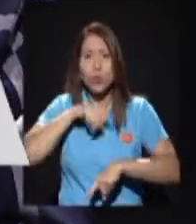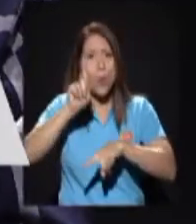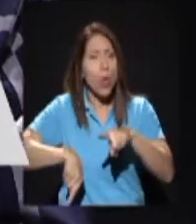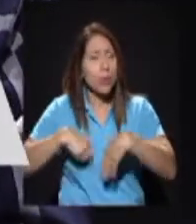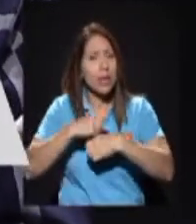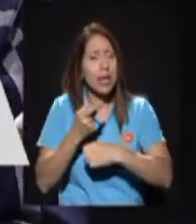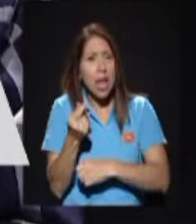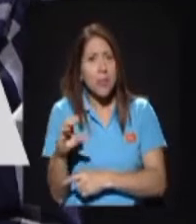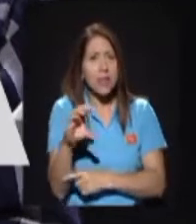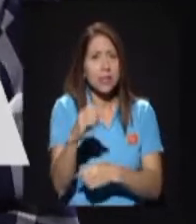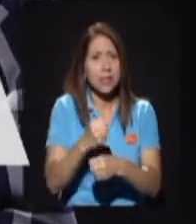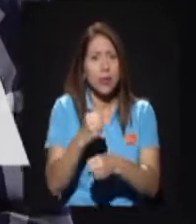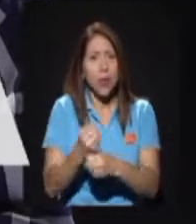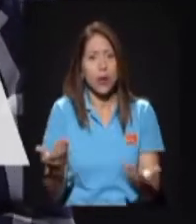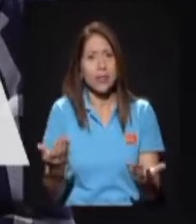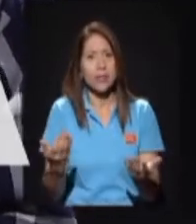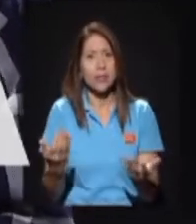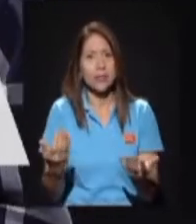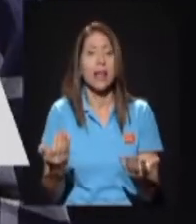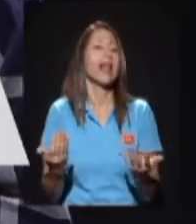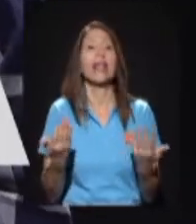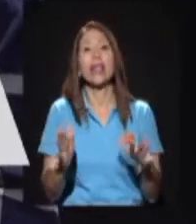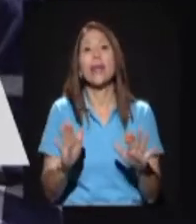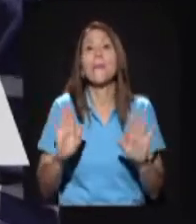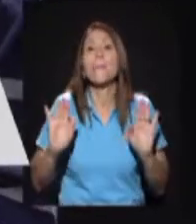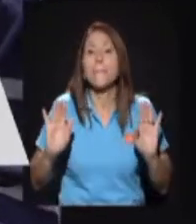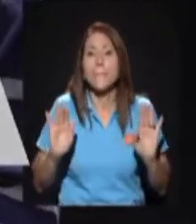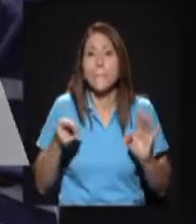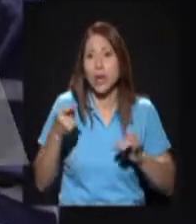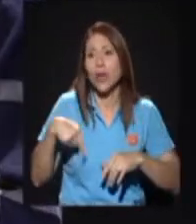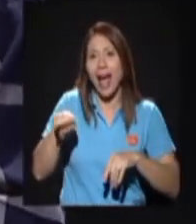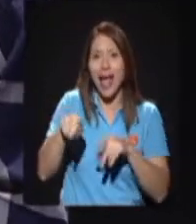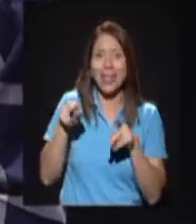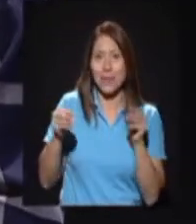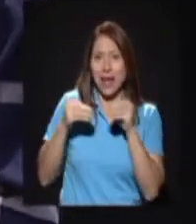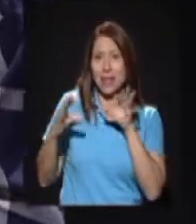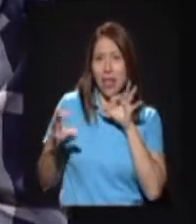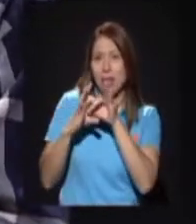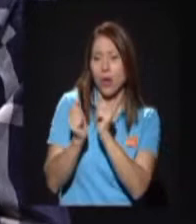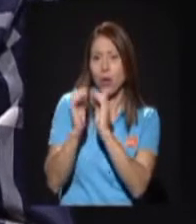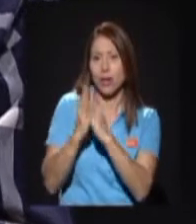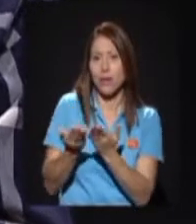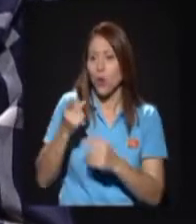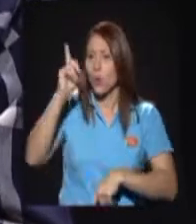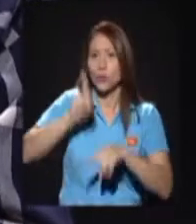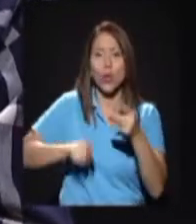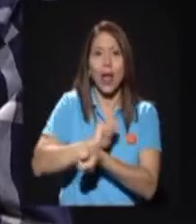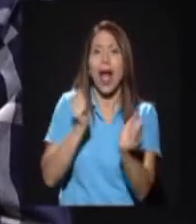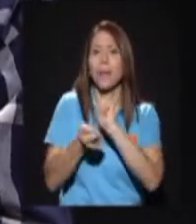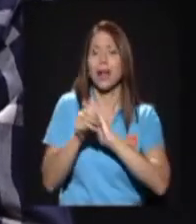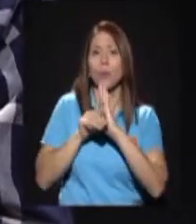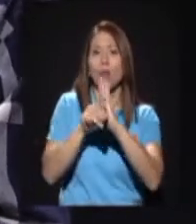inversiones. Y mucho menos, que ahí ya entraríamos más en el tipo de temas que tocaba el libro, en cambiar el modelo de transporte. Cuando uno dice,